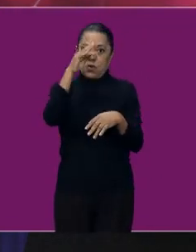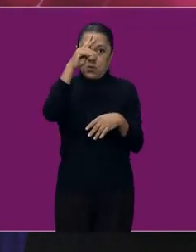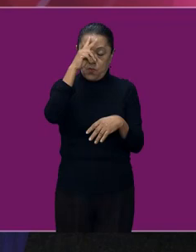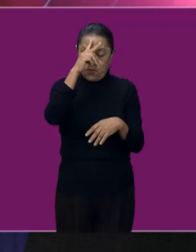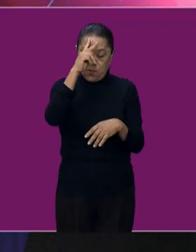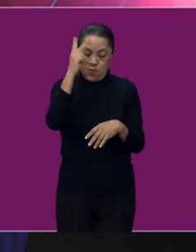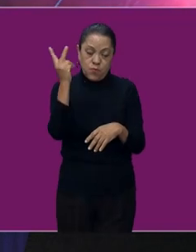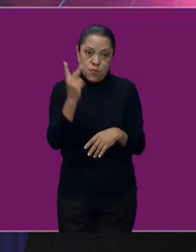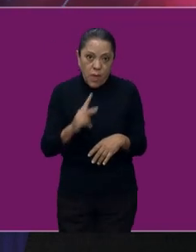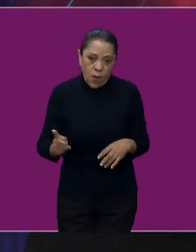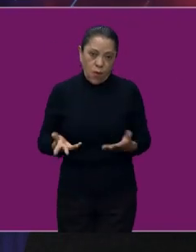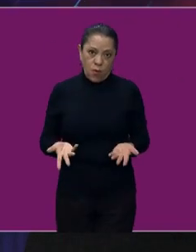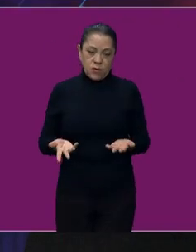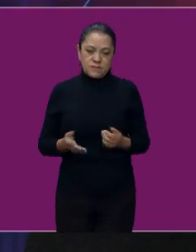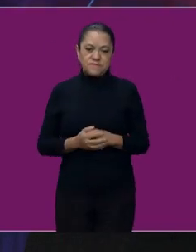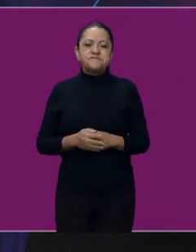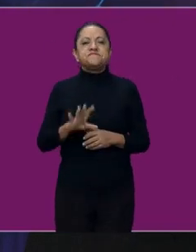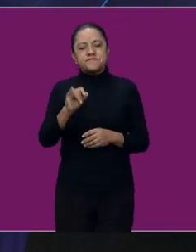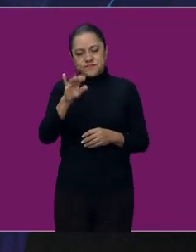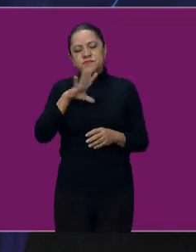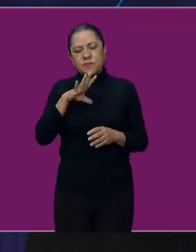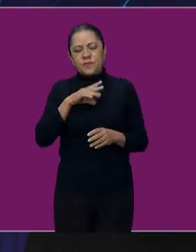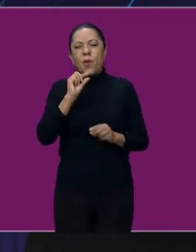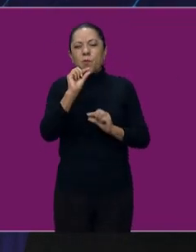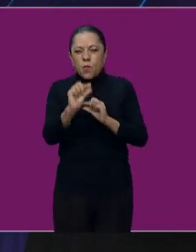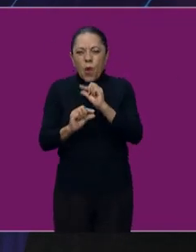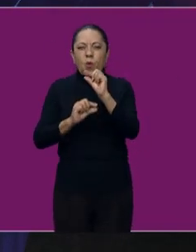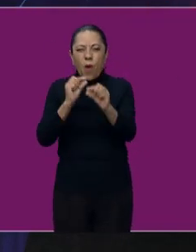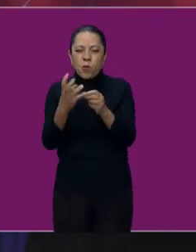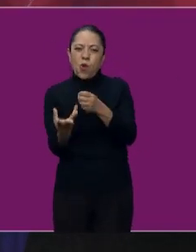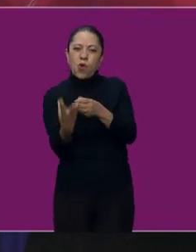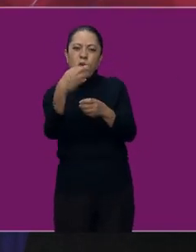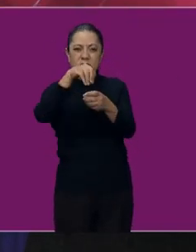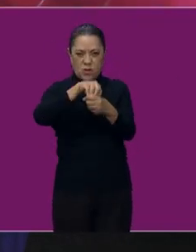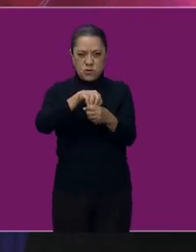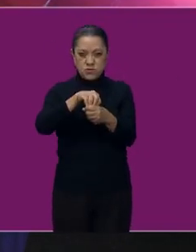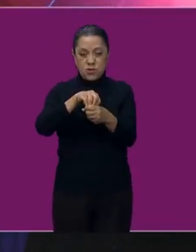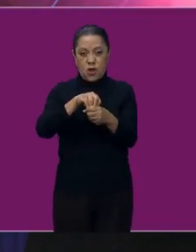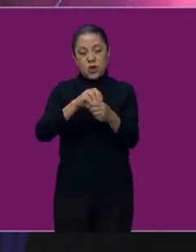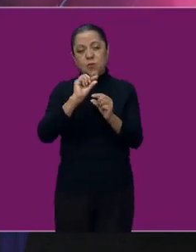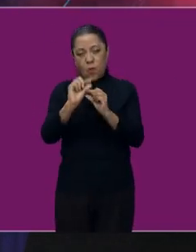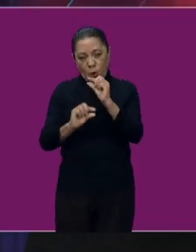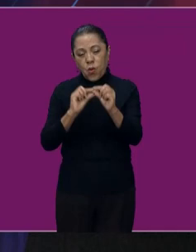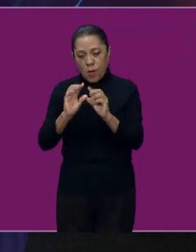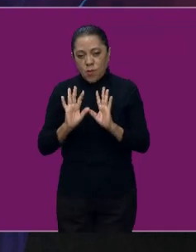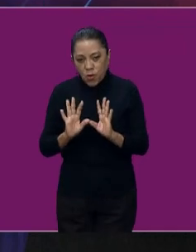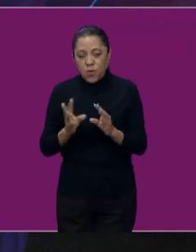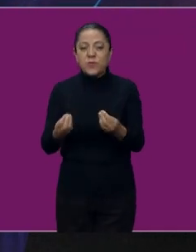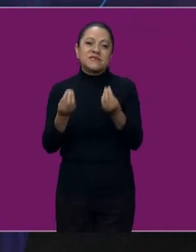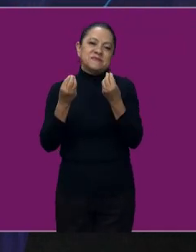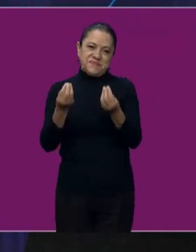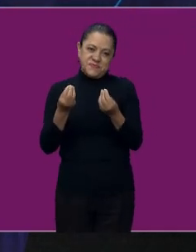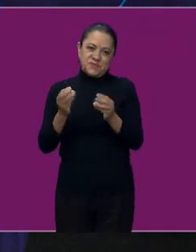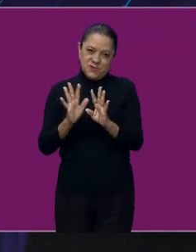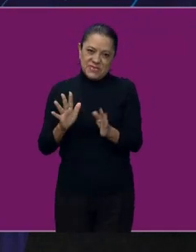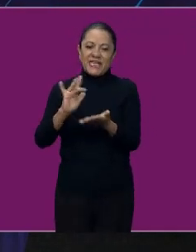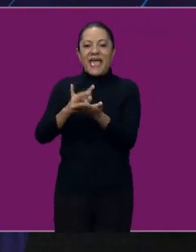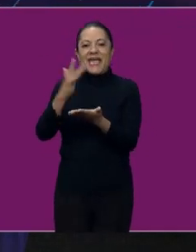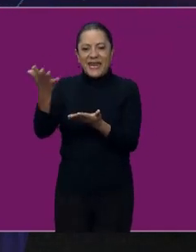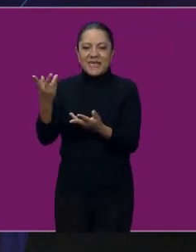pero sin duda pues para allá vamos con esta inclusión muchísimas gracias gracias a ambas maestras